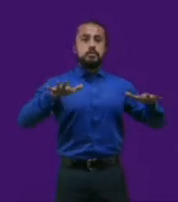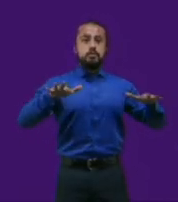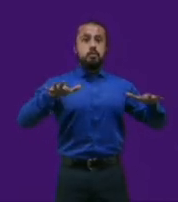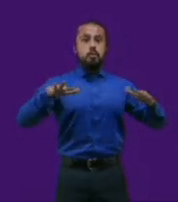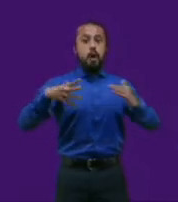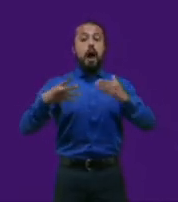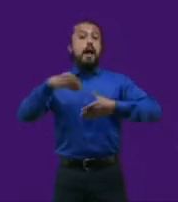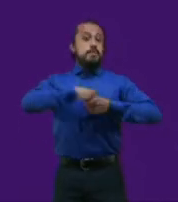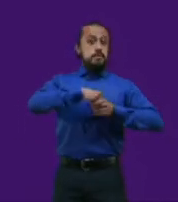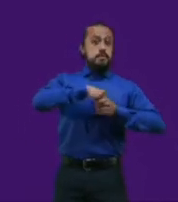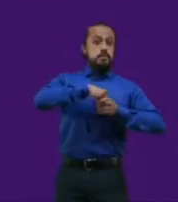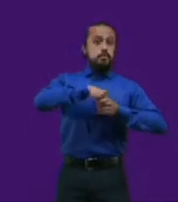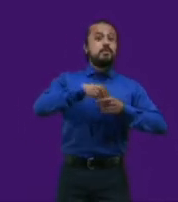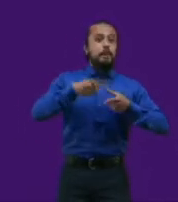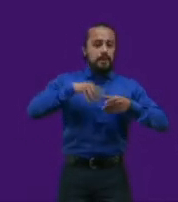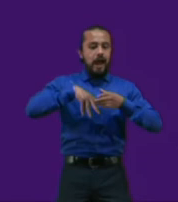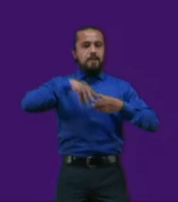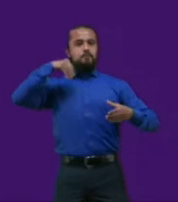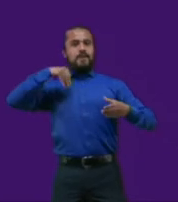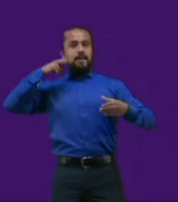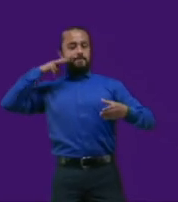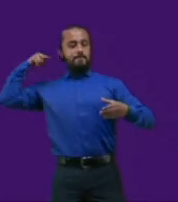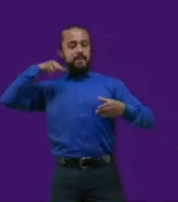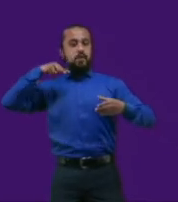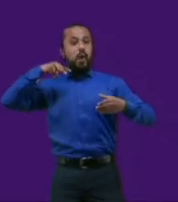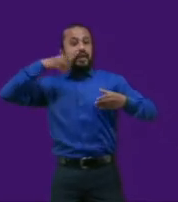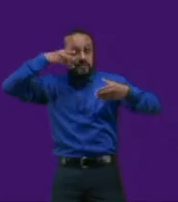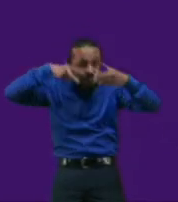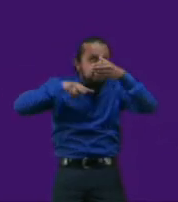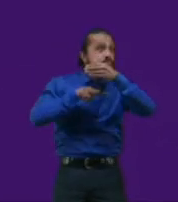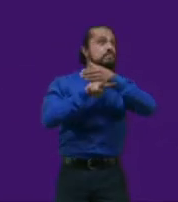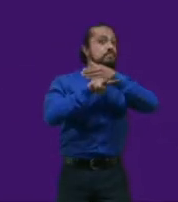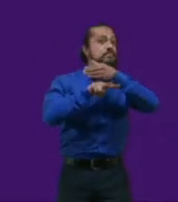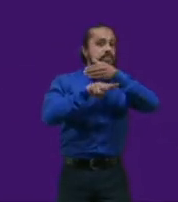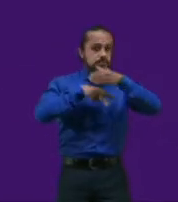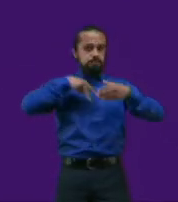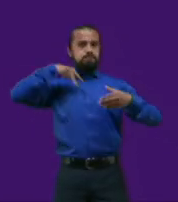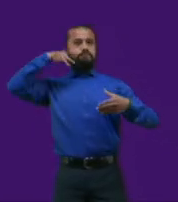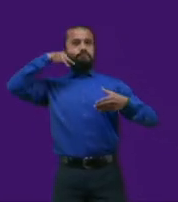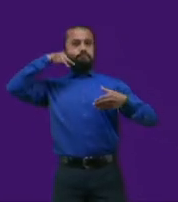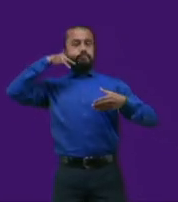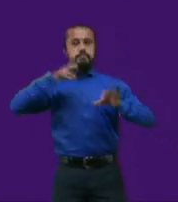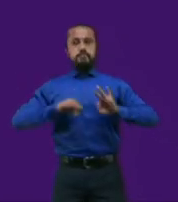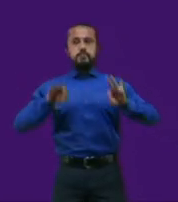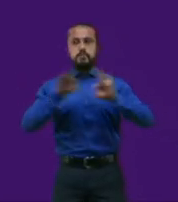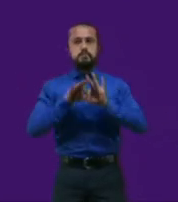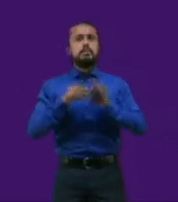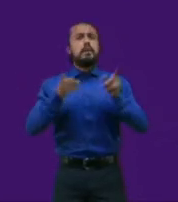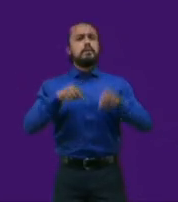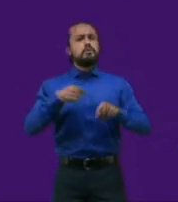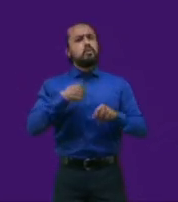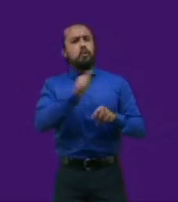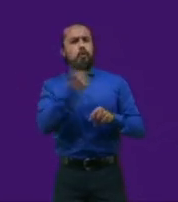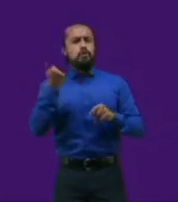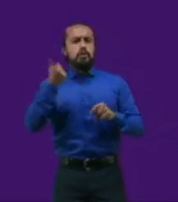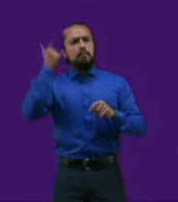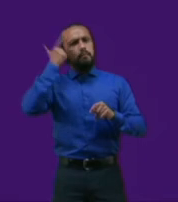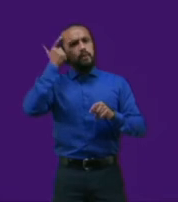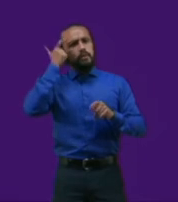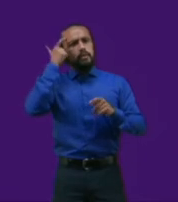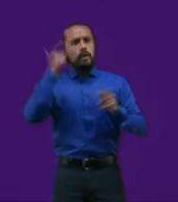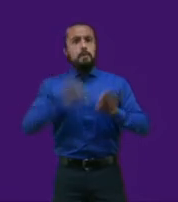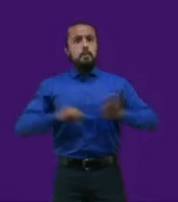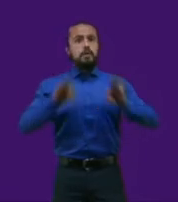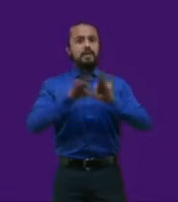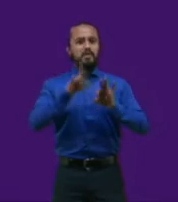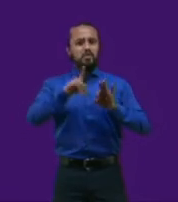como más perspectiva y como más claridad. Y bueno, otra cosa que a mí me ha servido muchísimo es como que piensa en la ley de Pareto,